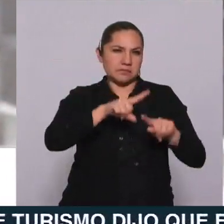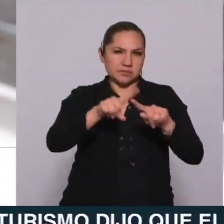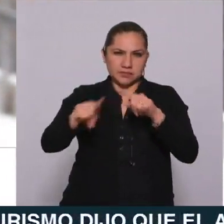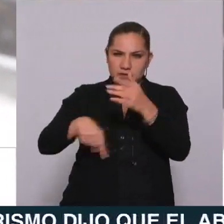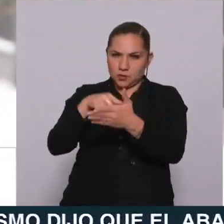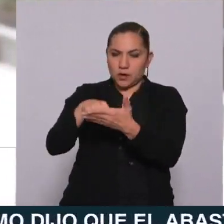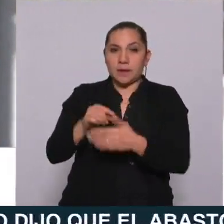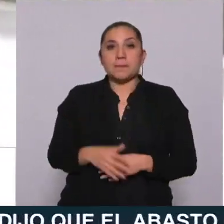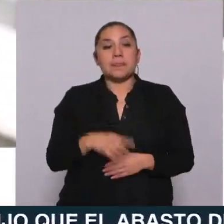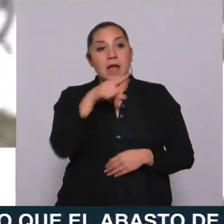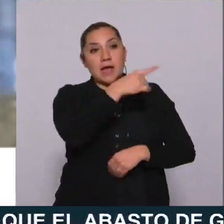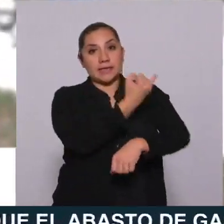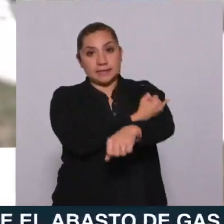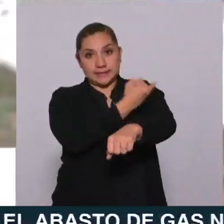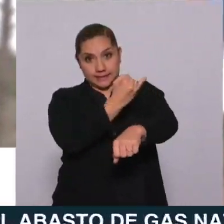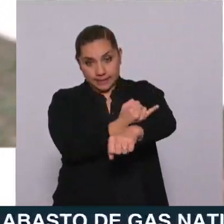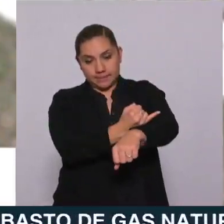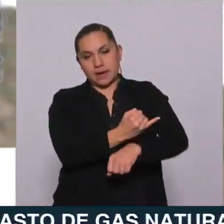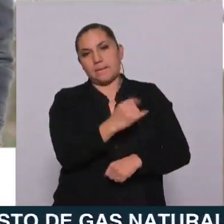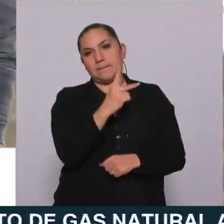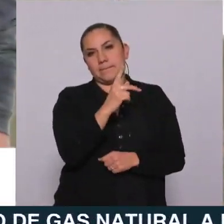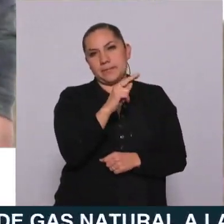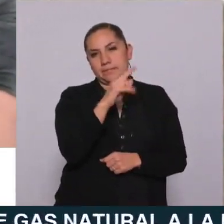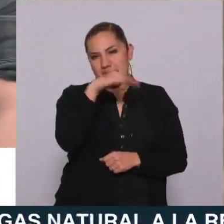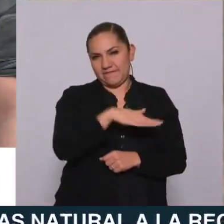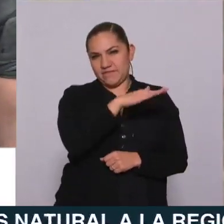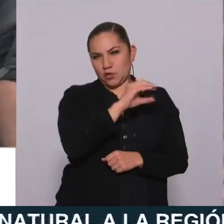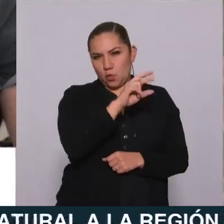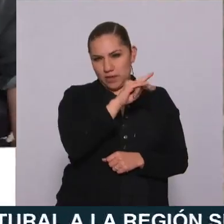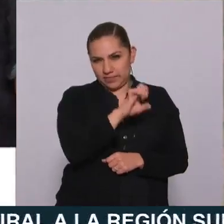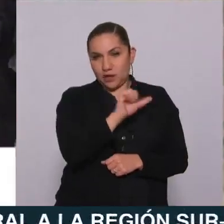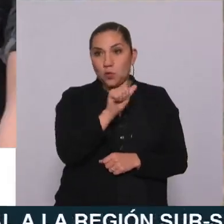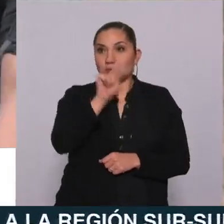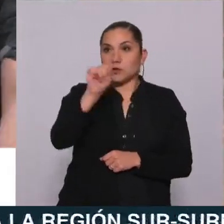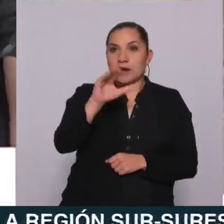En Iztapalapa está el Parque Periférico Oriente. Los colonos de la 1 de mayo ya están